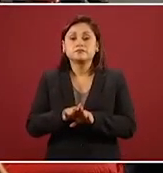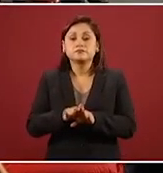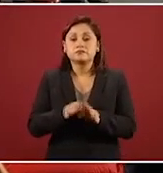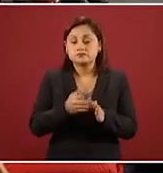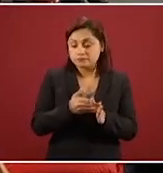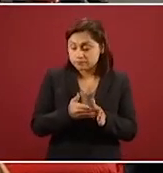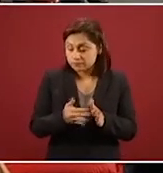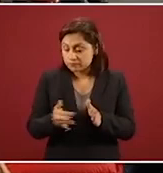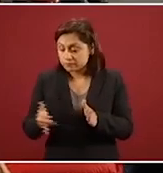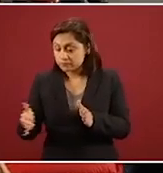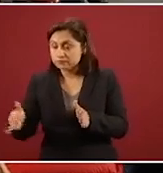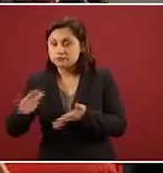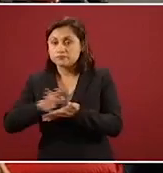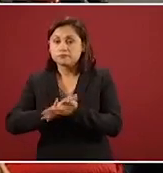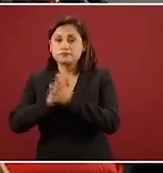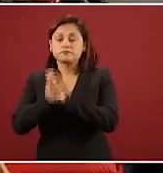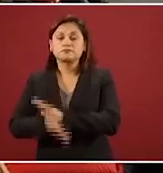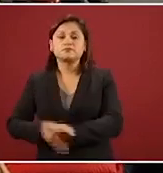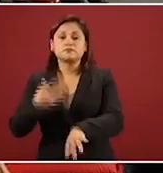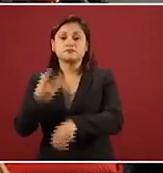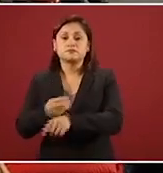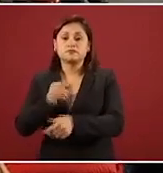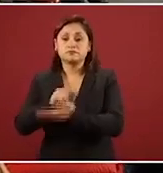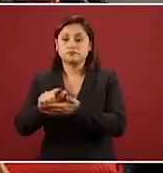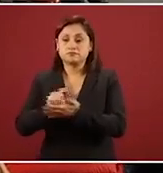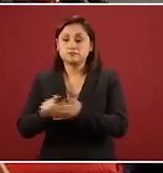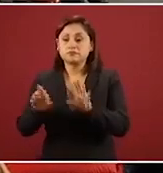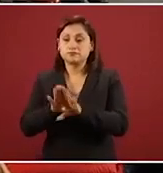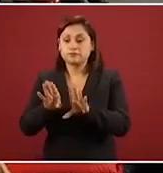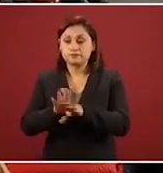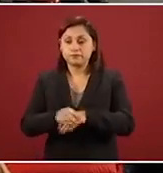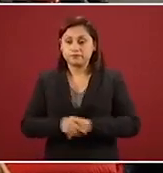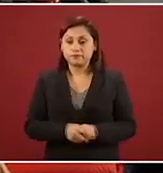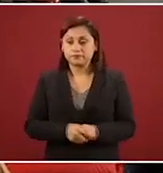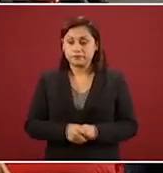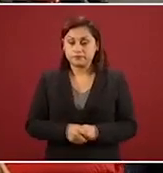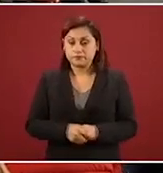la reestructuración de créditos.